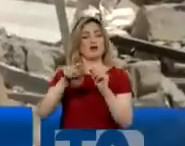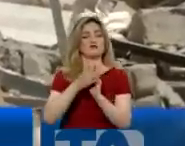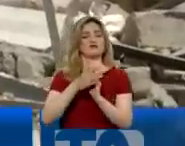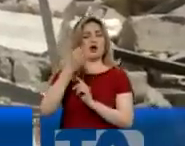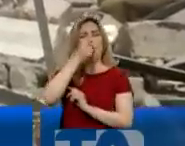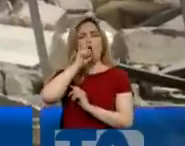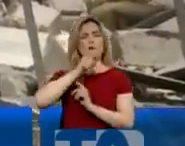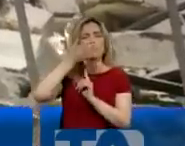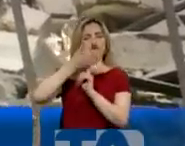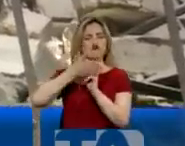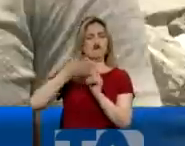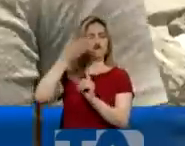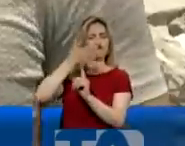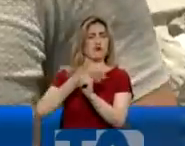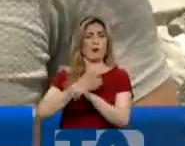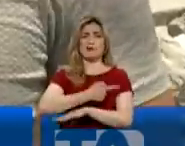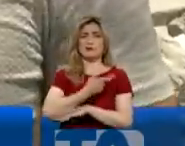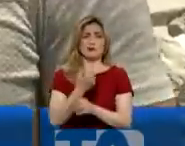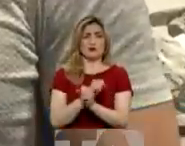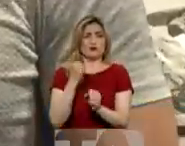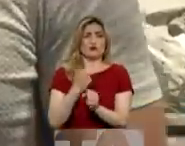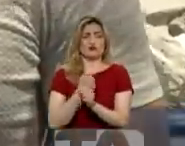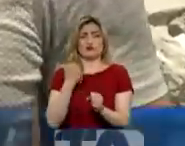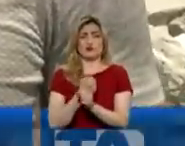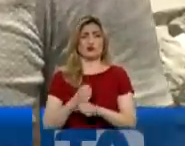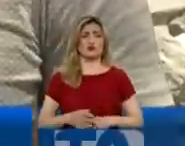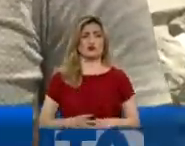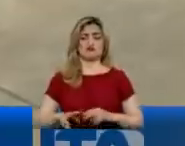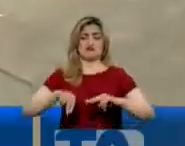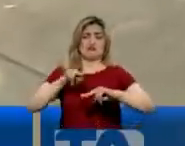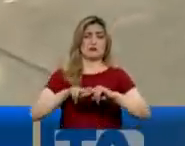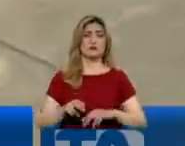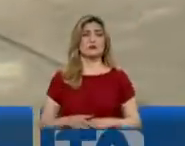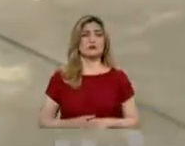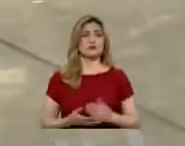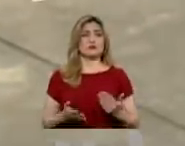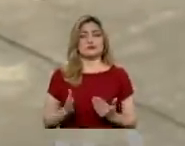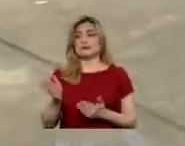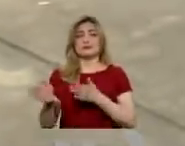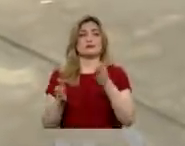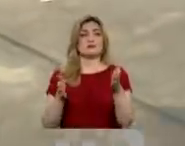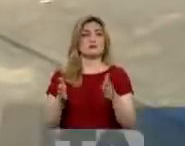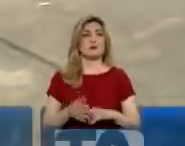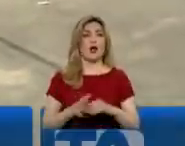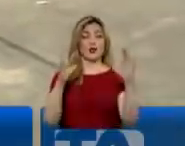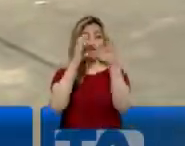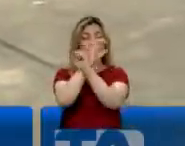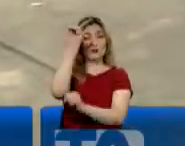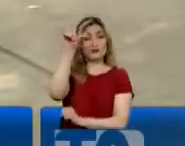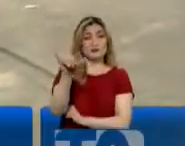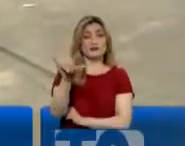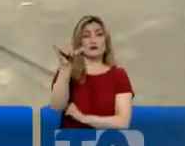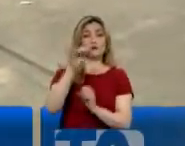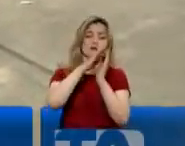problemas hasta el día de la explosión estaba trabajando a favor y normalmente no hoy no tiene a donde ir la noche del sábado y el domingo